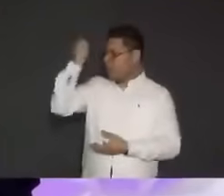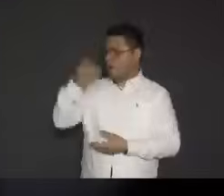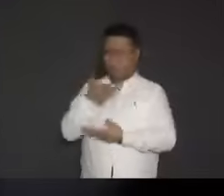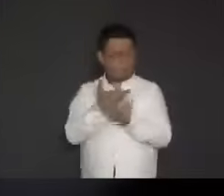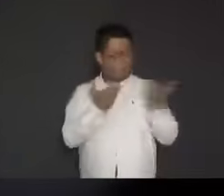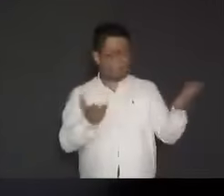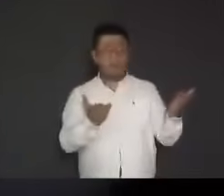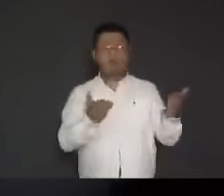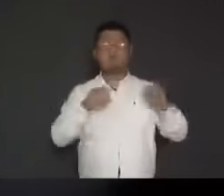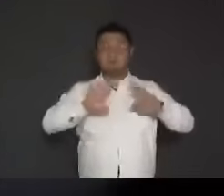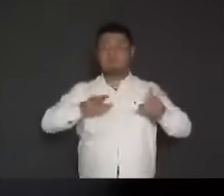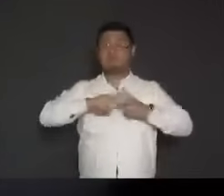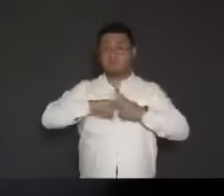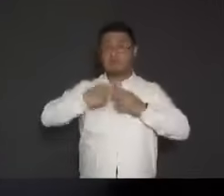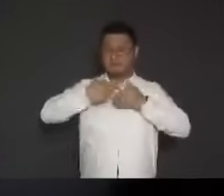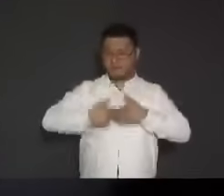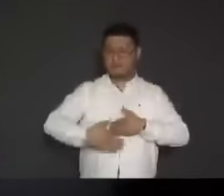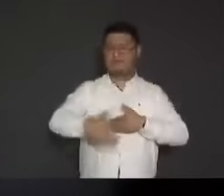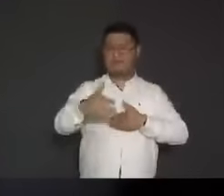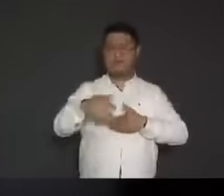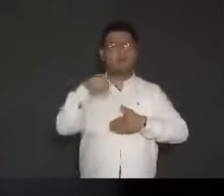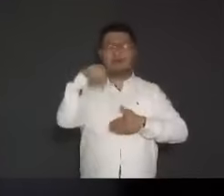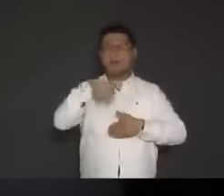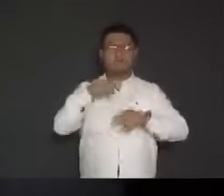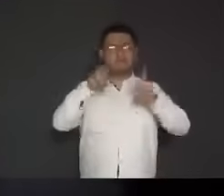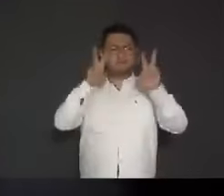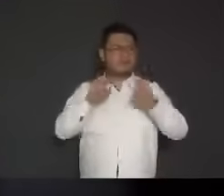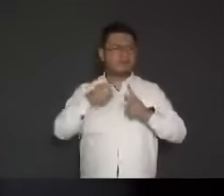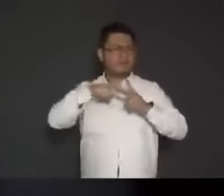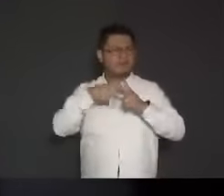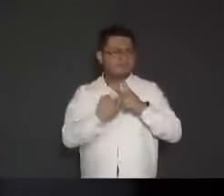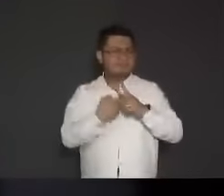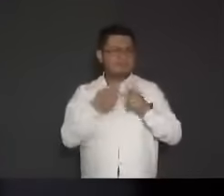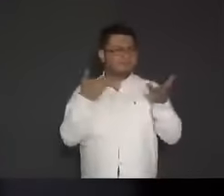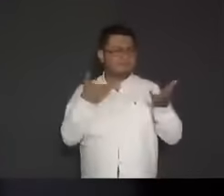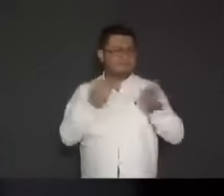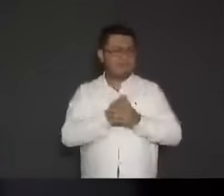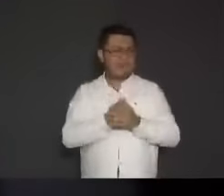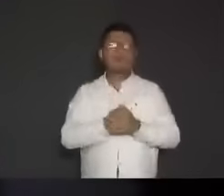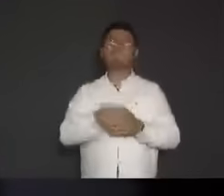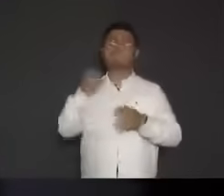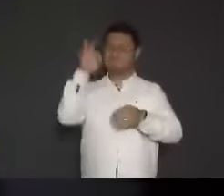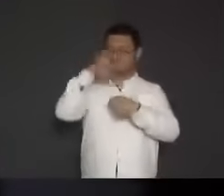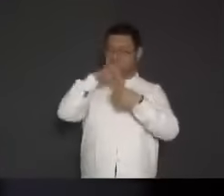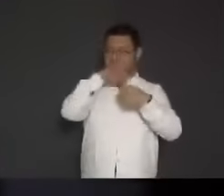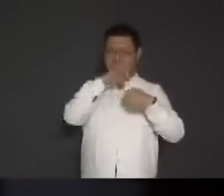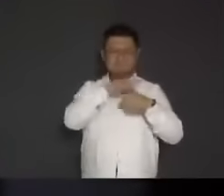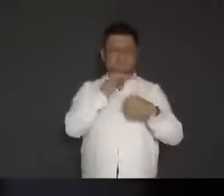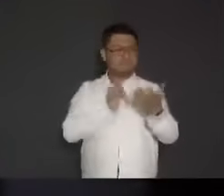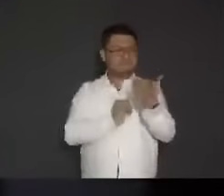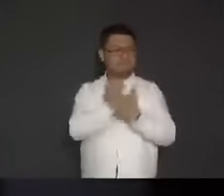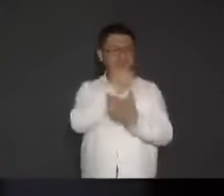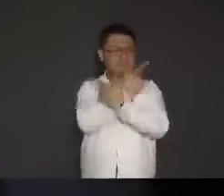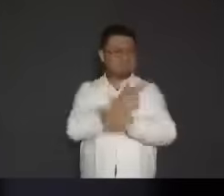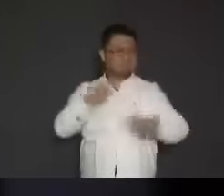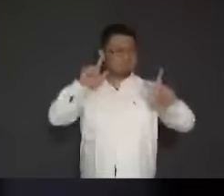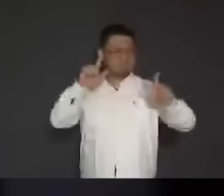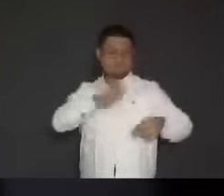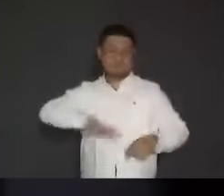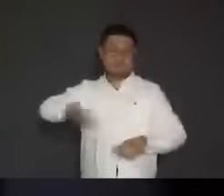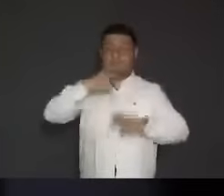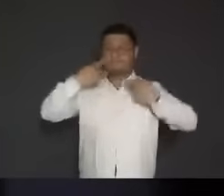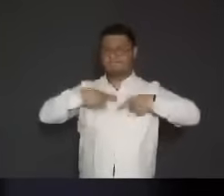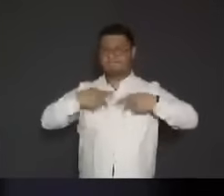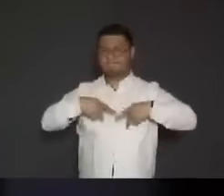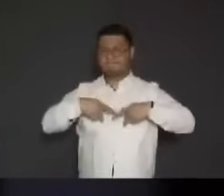y en este primer segmento platicaremos de democracia y participación ciudadana. Vamos a ver y escuchar este video con la explicación de las reglas